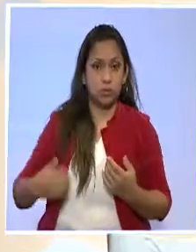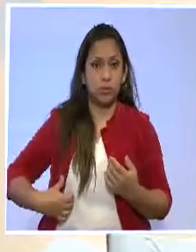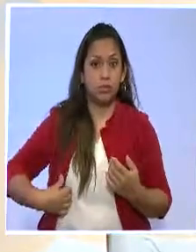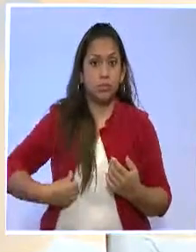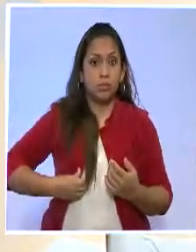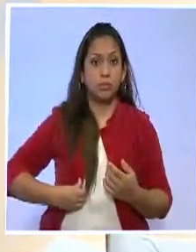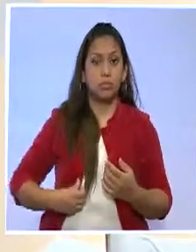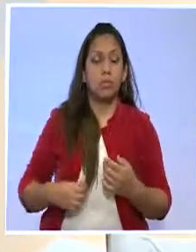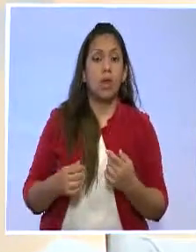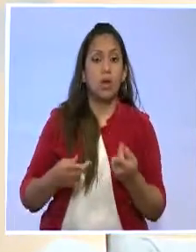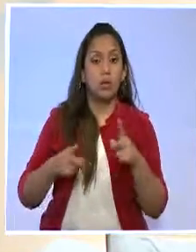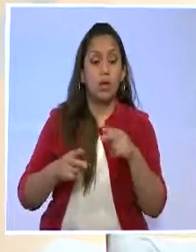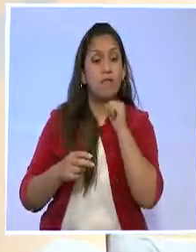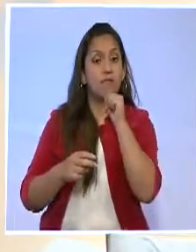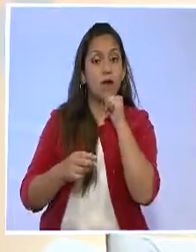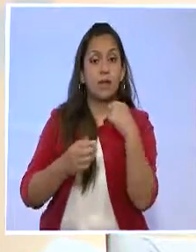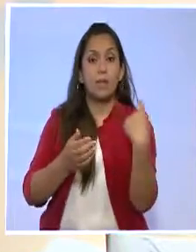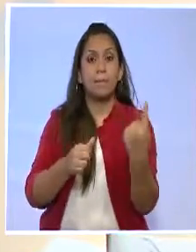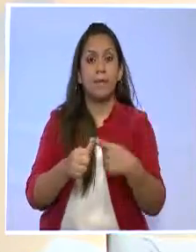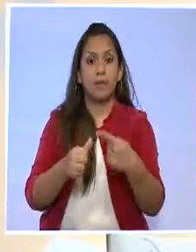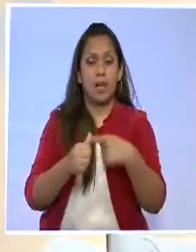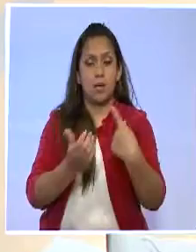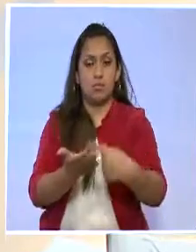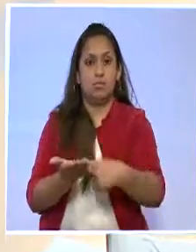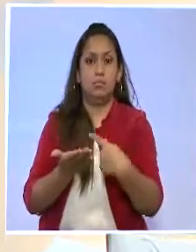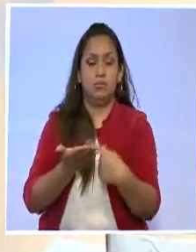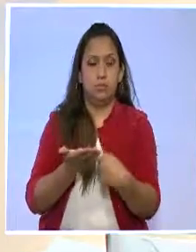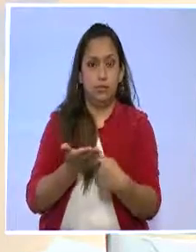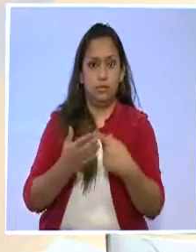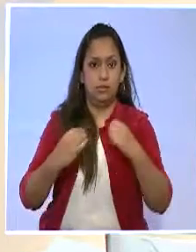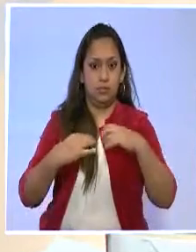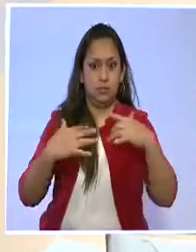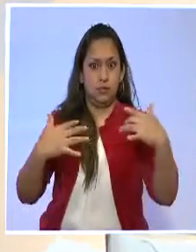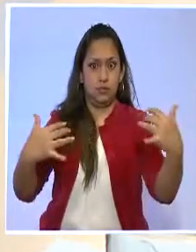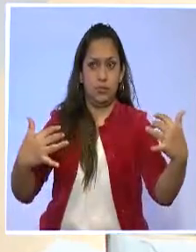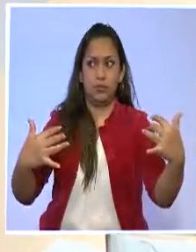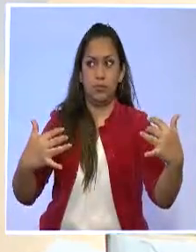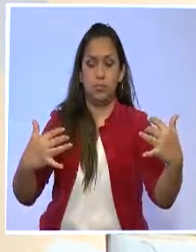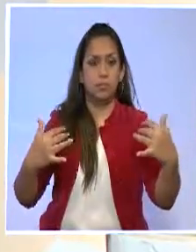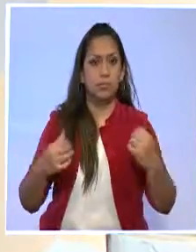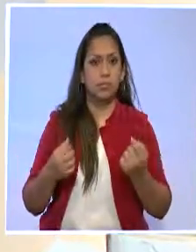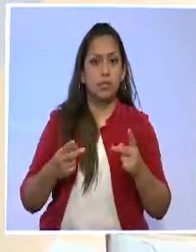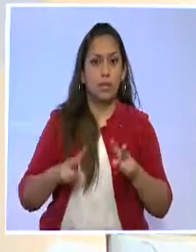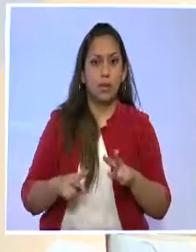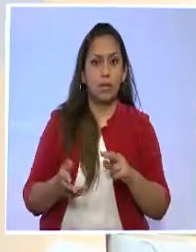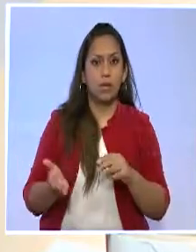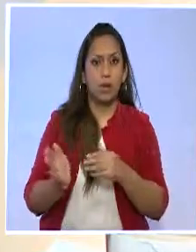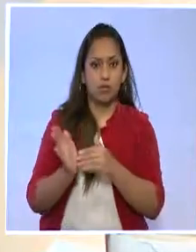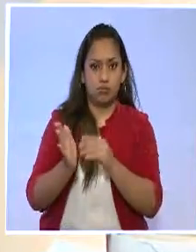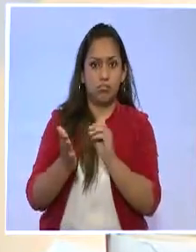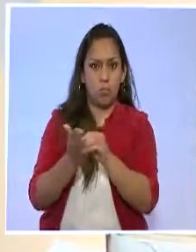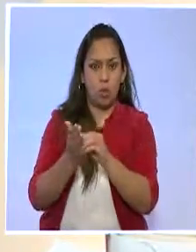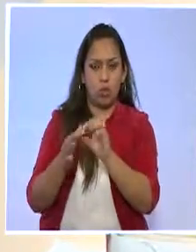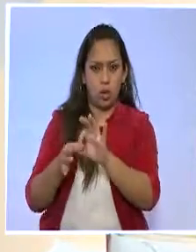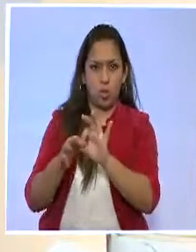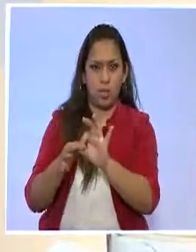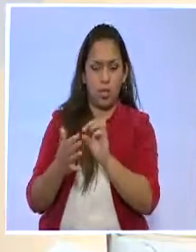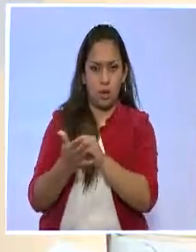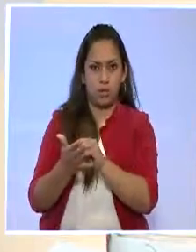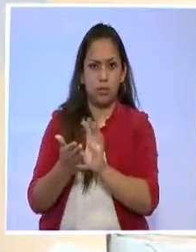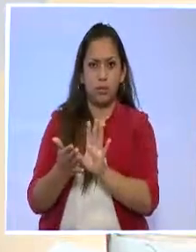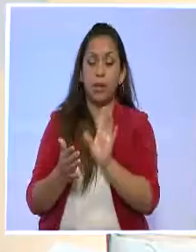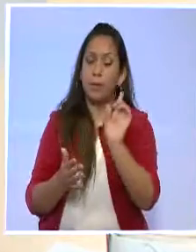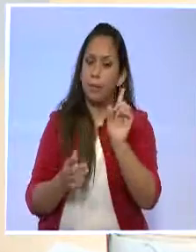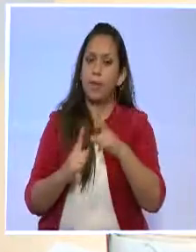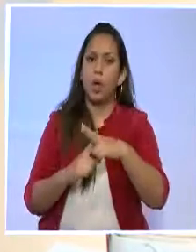acogido todavía para el primer debate seguramente en el primer debate en el pleno a compañeros de asambleístas lo pondrán pero actualmente está identificado para